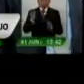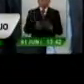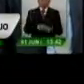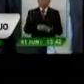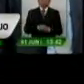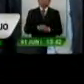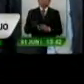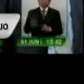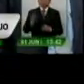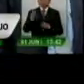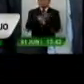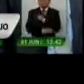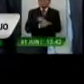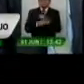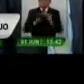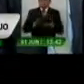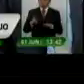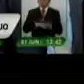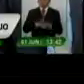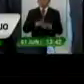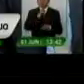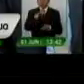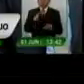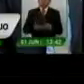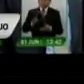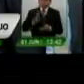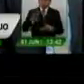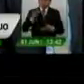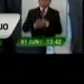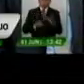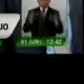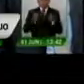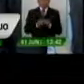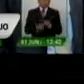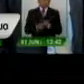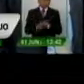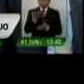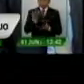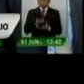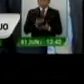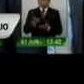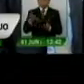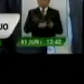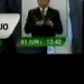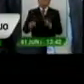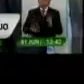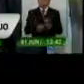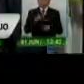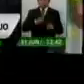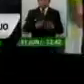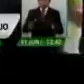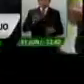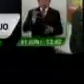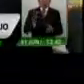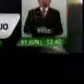Plan Nacional para garantizar mayor inversión, crecimiento económico, pero también desarrollo del pueblo boliviano.